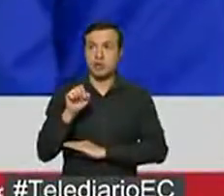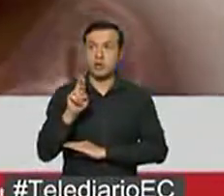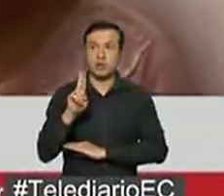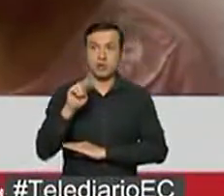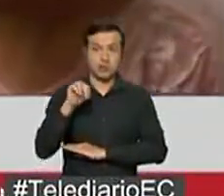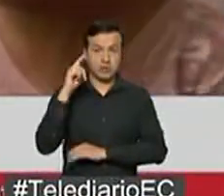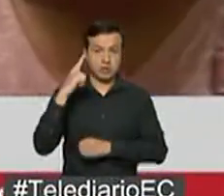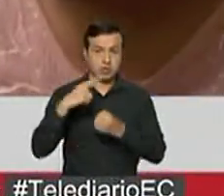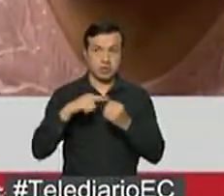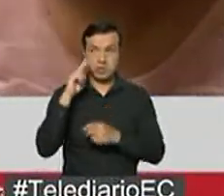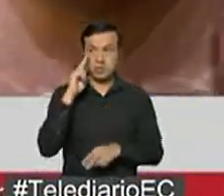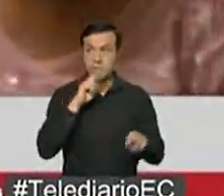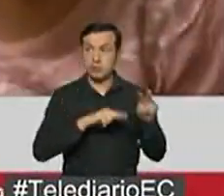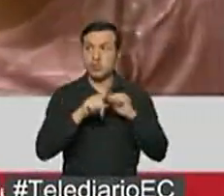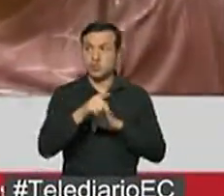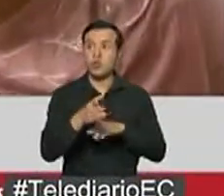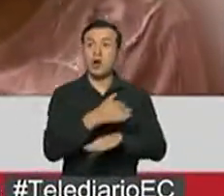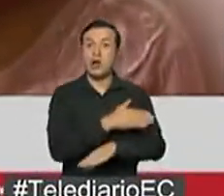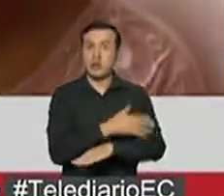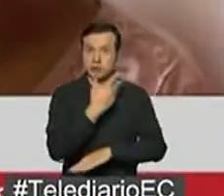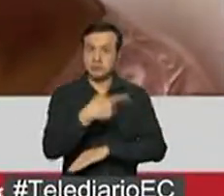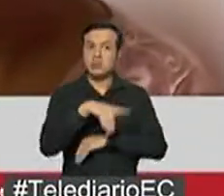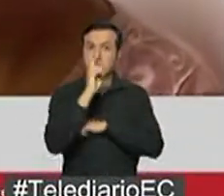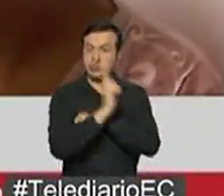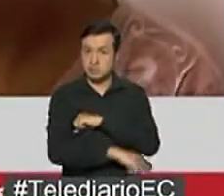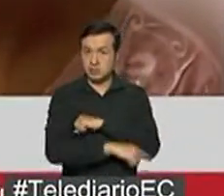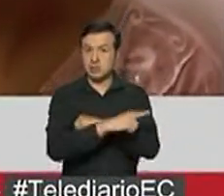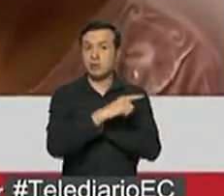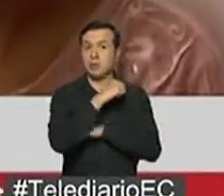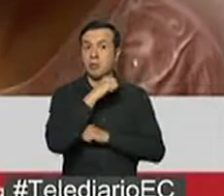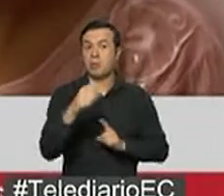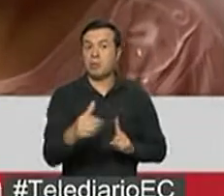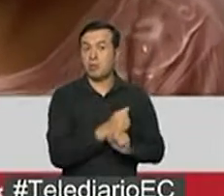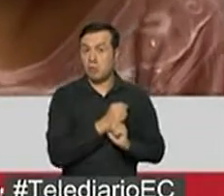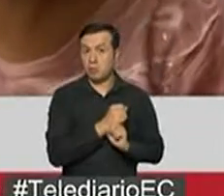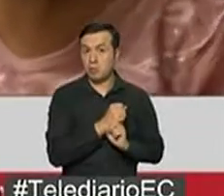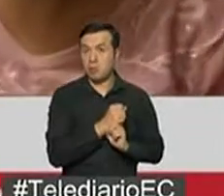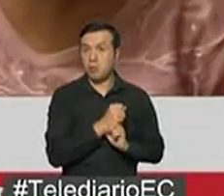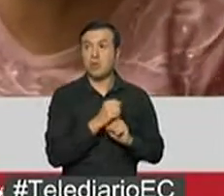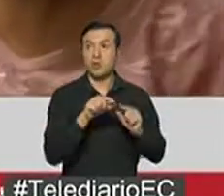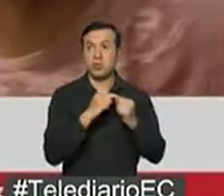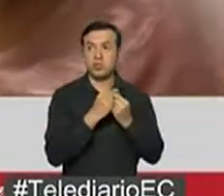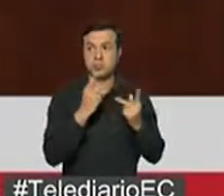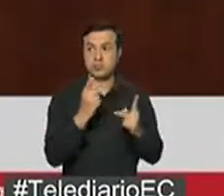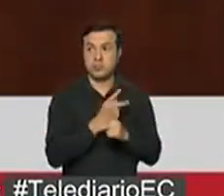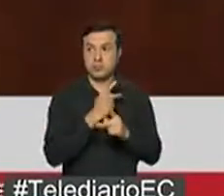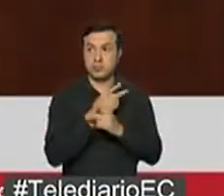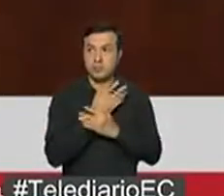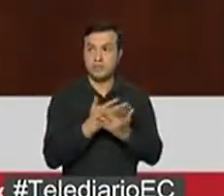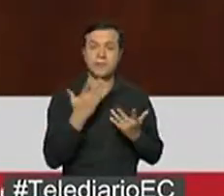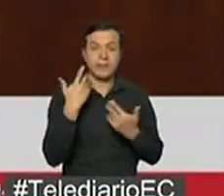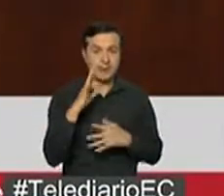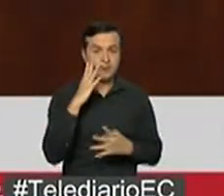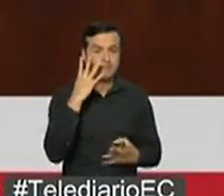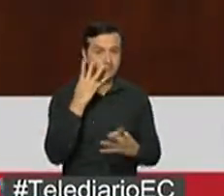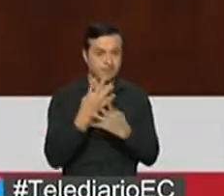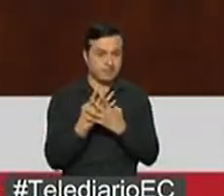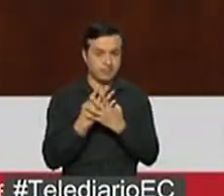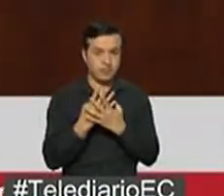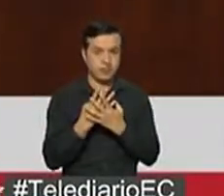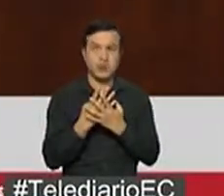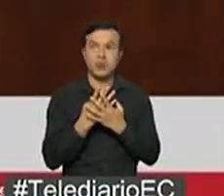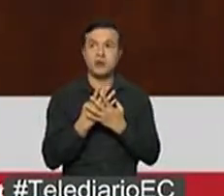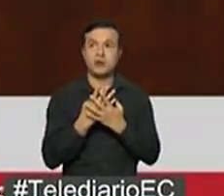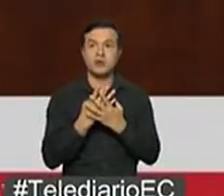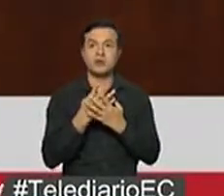se verificó que tenía una boleta de captura por trata de menores y delincuencia organizada y detenida porque en el momento que